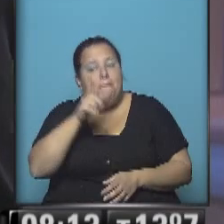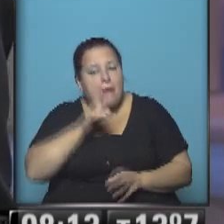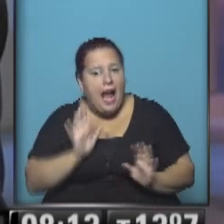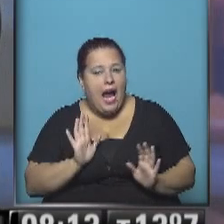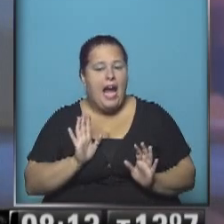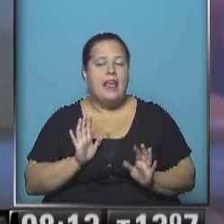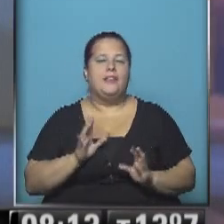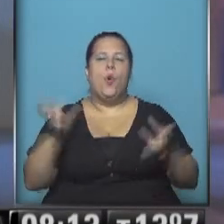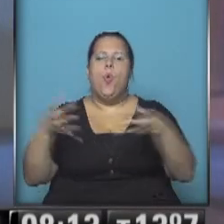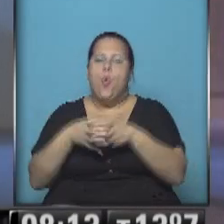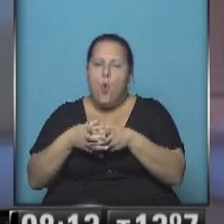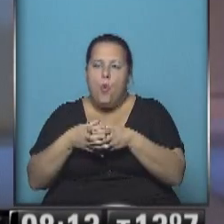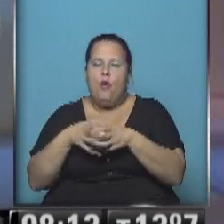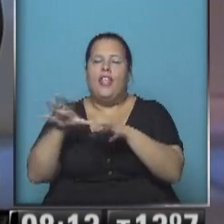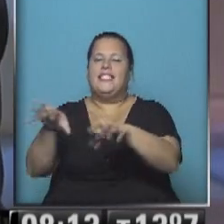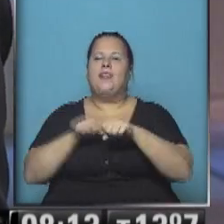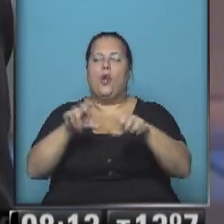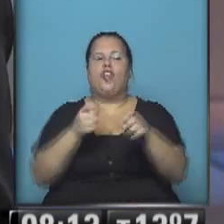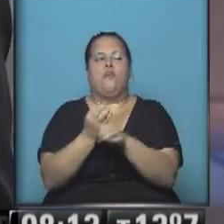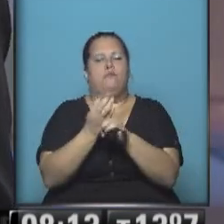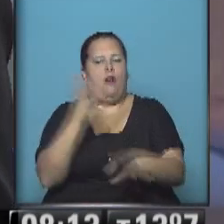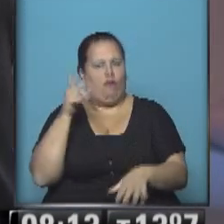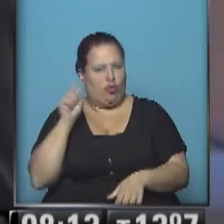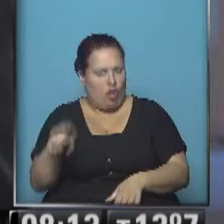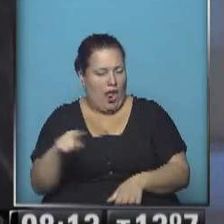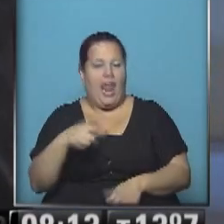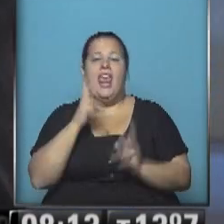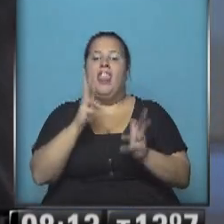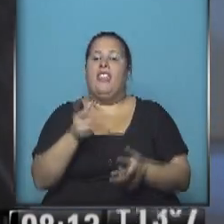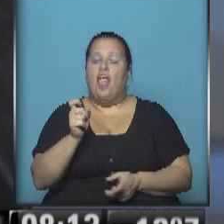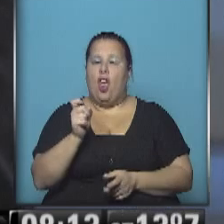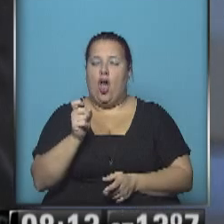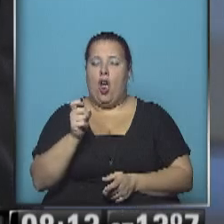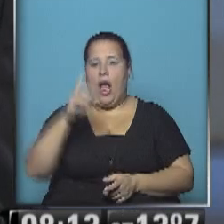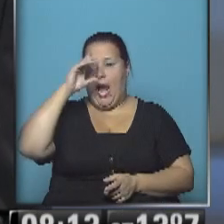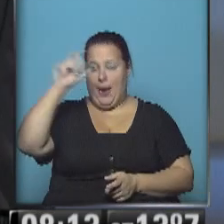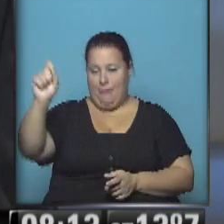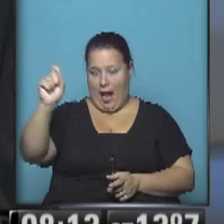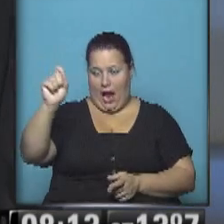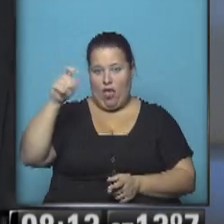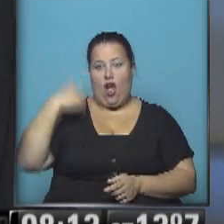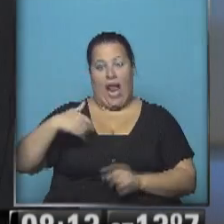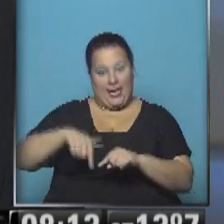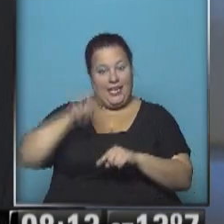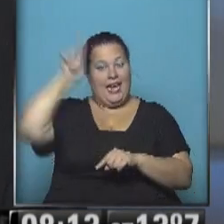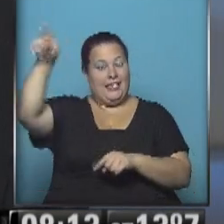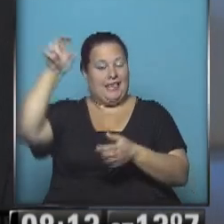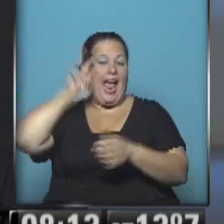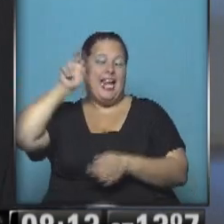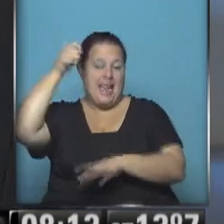es un grupo de secuestradores profesionales lo dijo el embajador argentino en